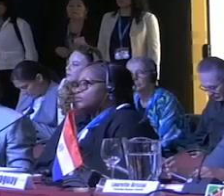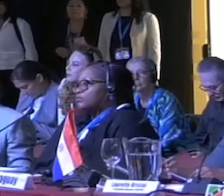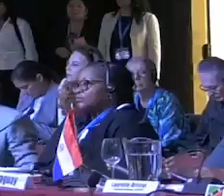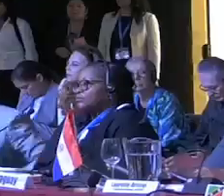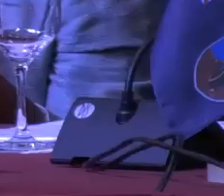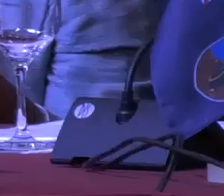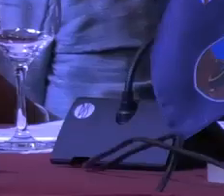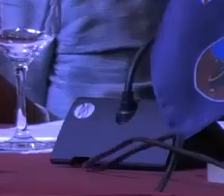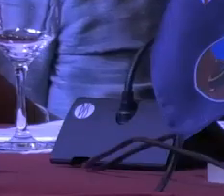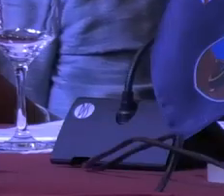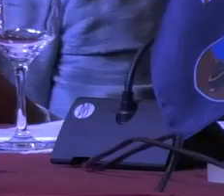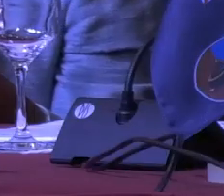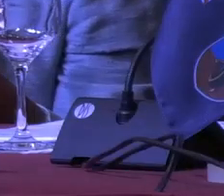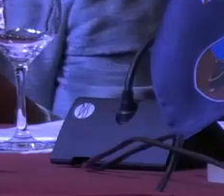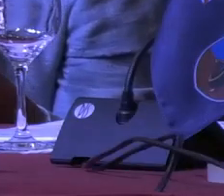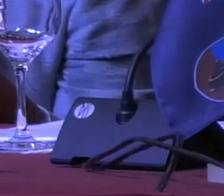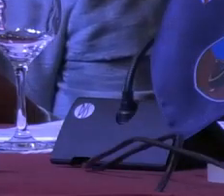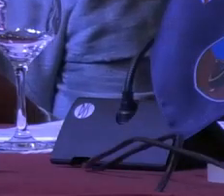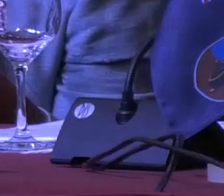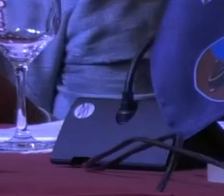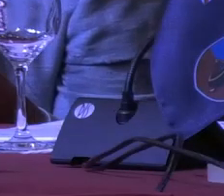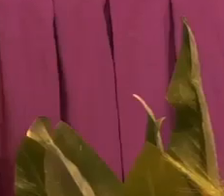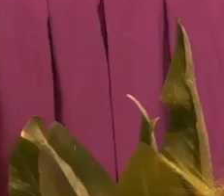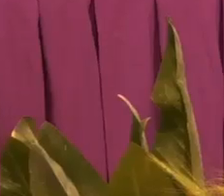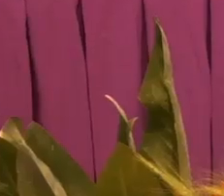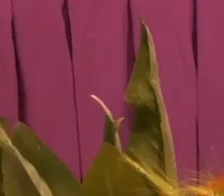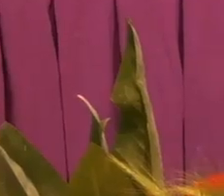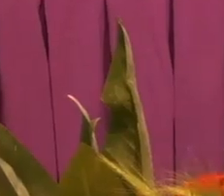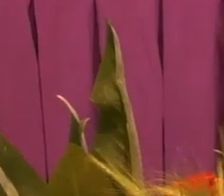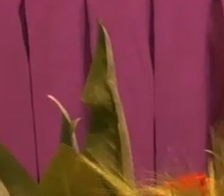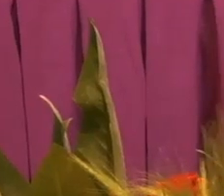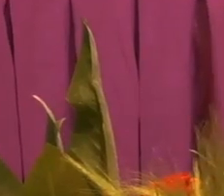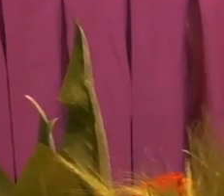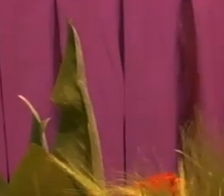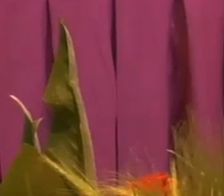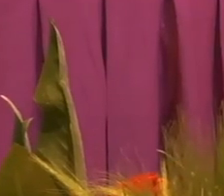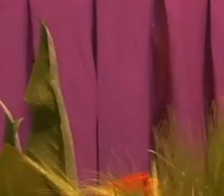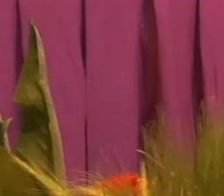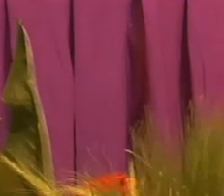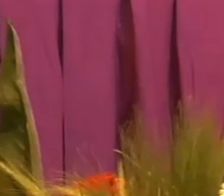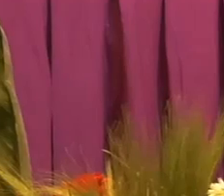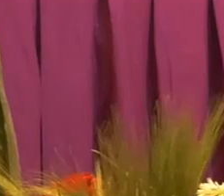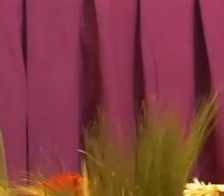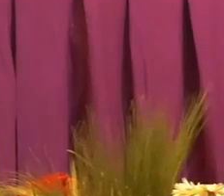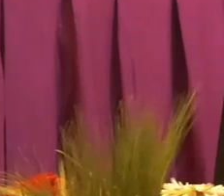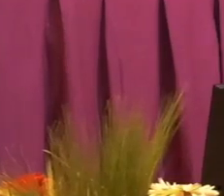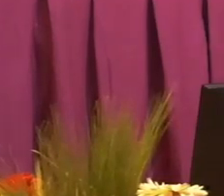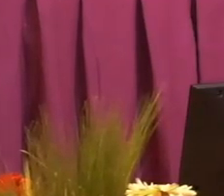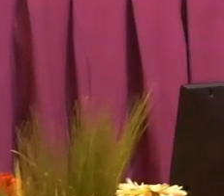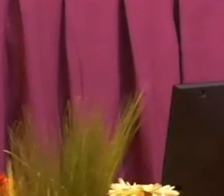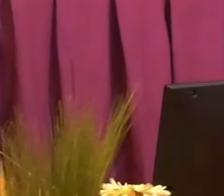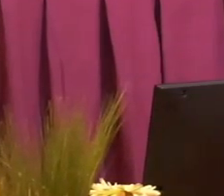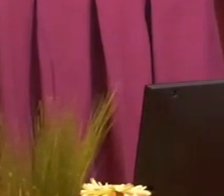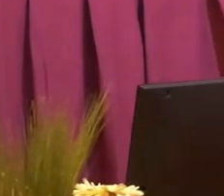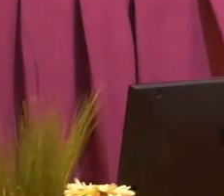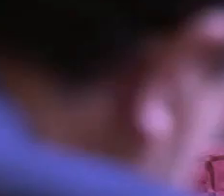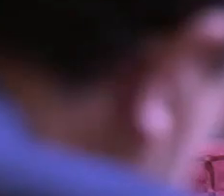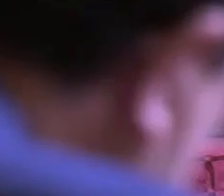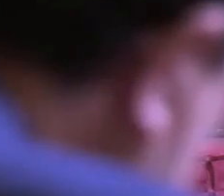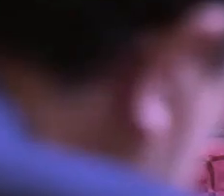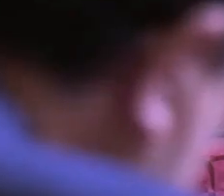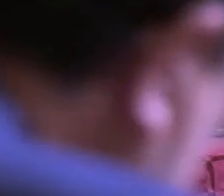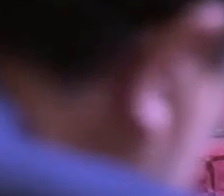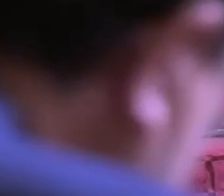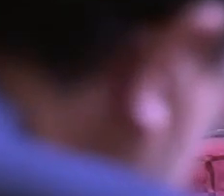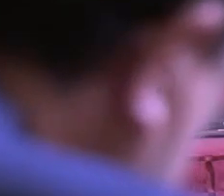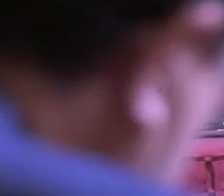de educación, formación de maestras y maestros y el derecho a la educación. Sin embargo, previo al encuentro de las mayores autoridades